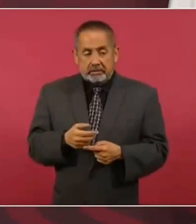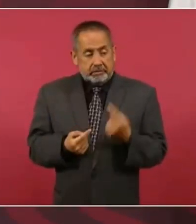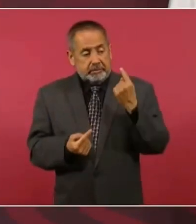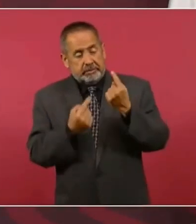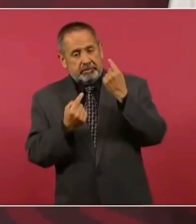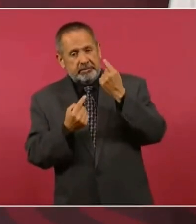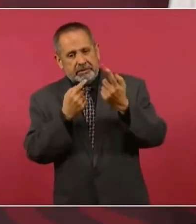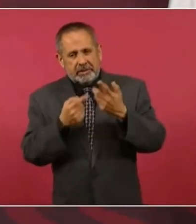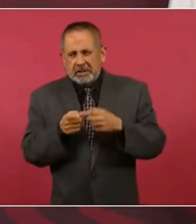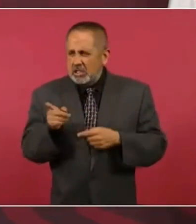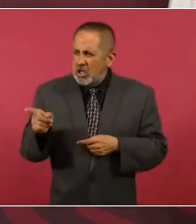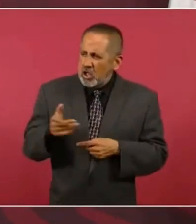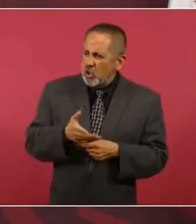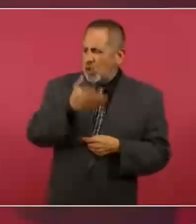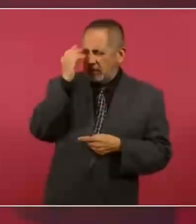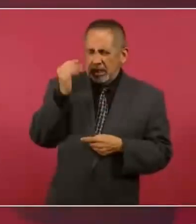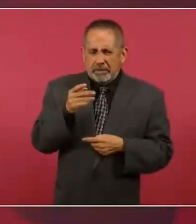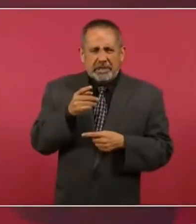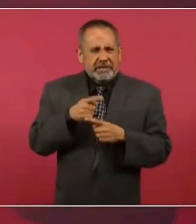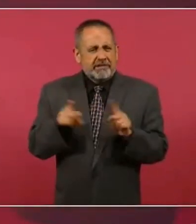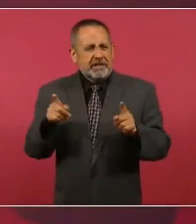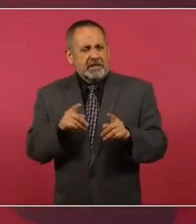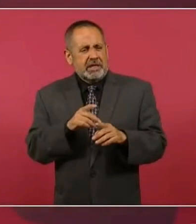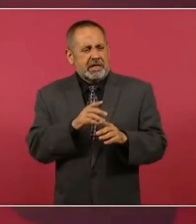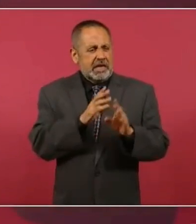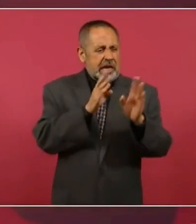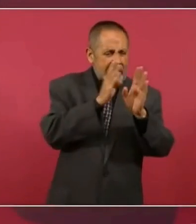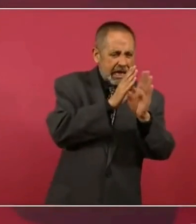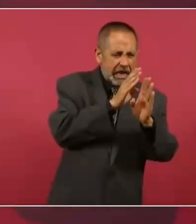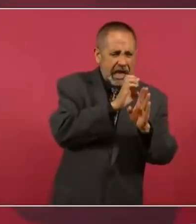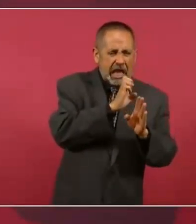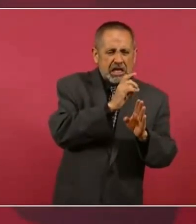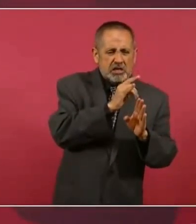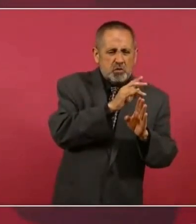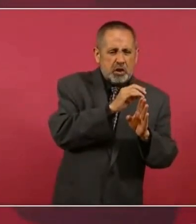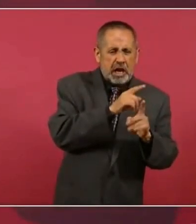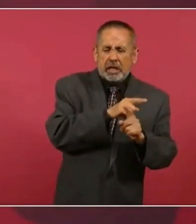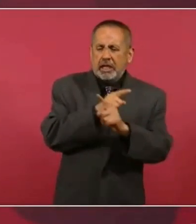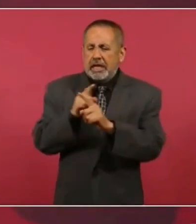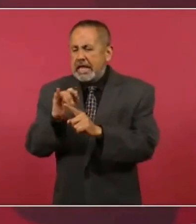cuál es la diferencia entre espionaje e inteligencia.